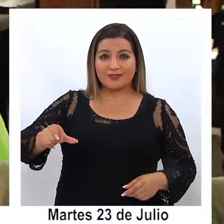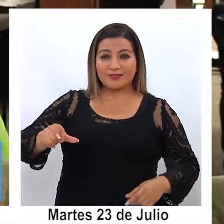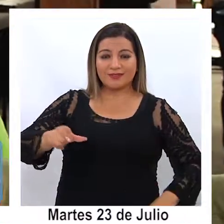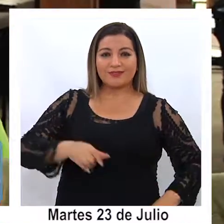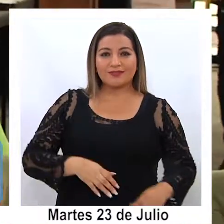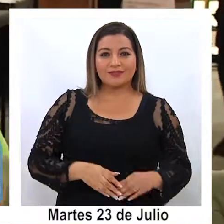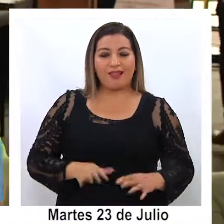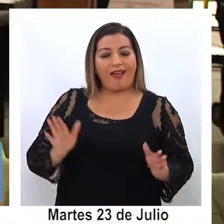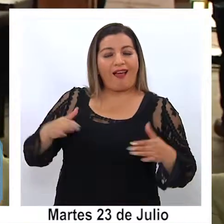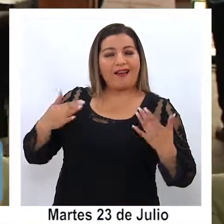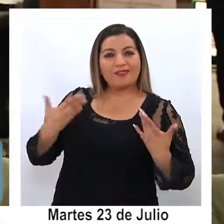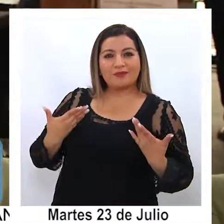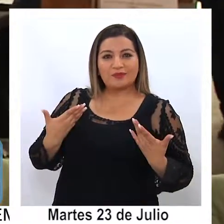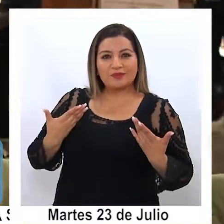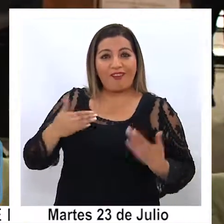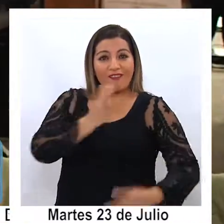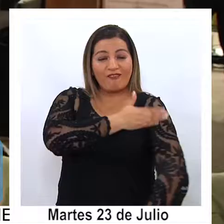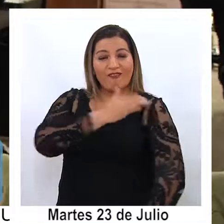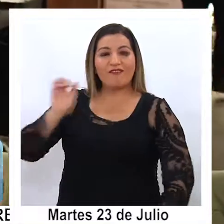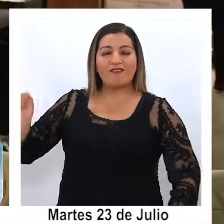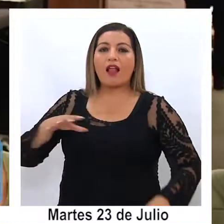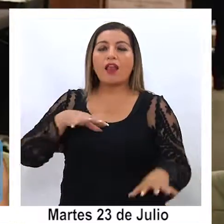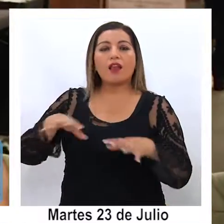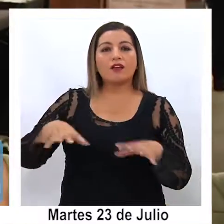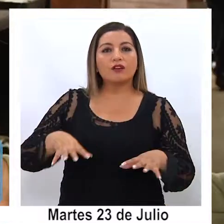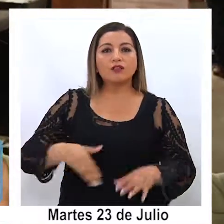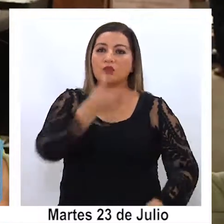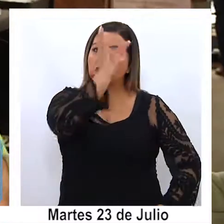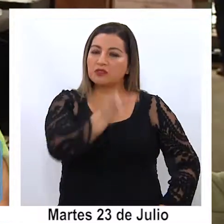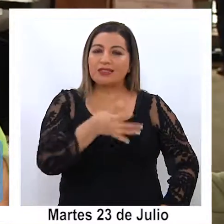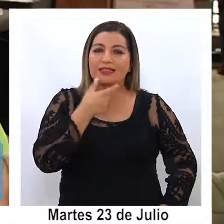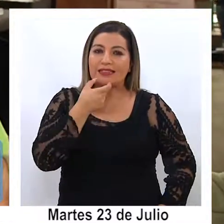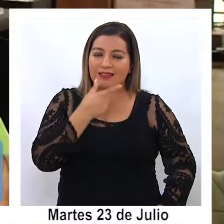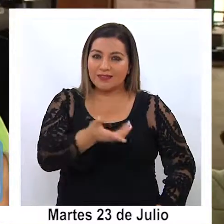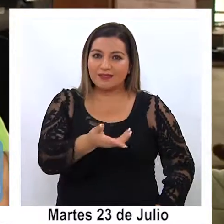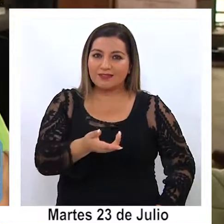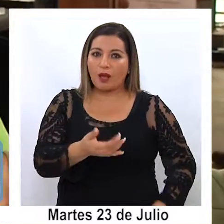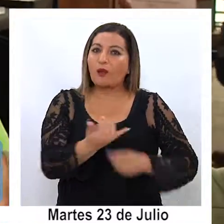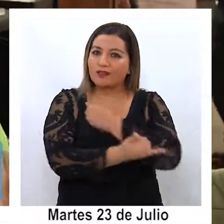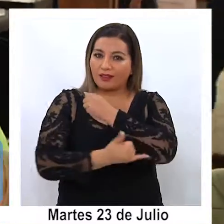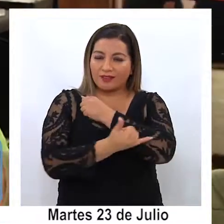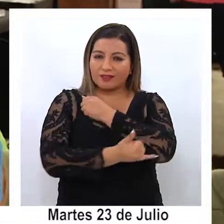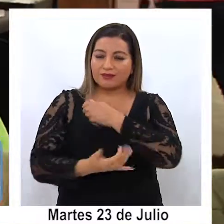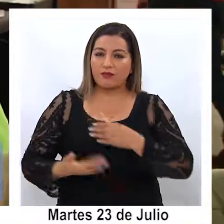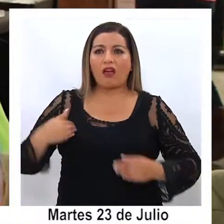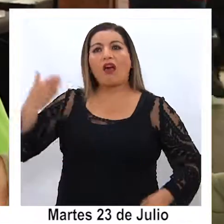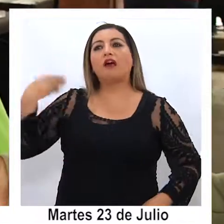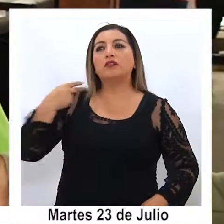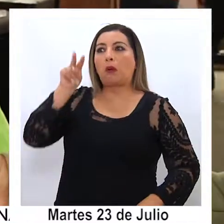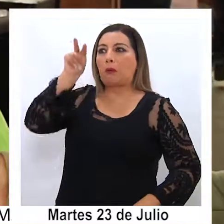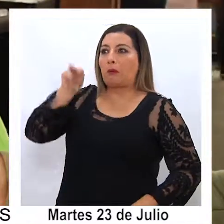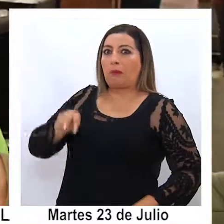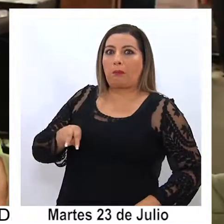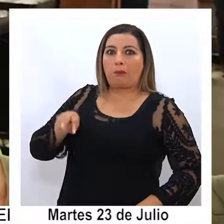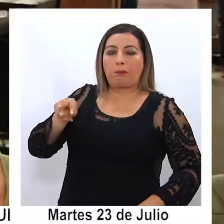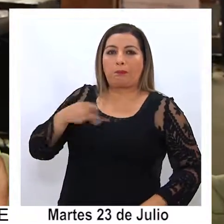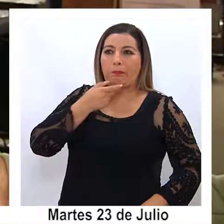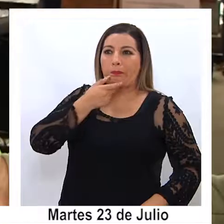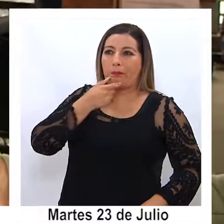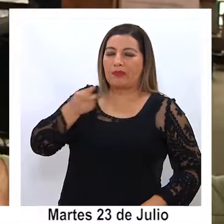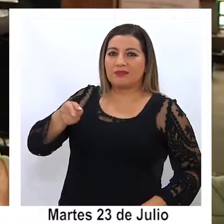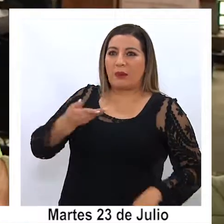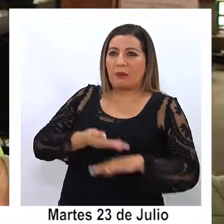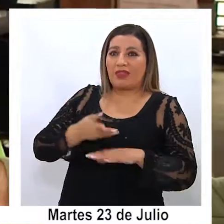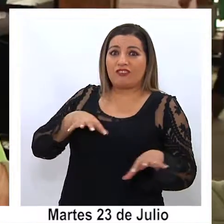ánimo y con fe las cosas al cliente, al extranjero, porque antes los miraba y ellos